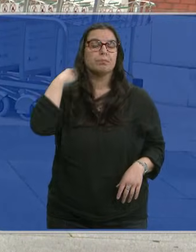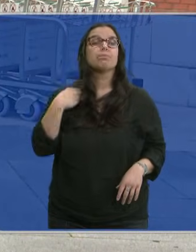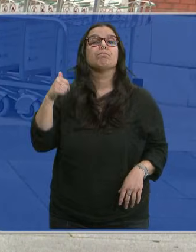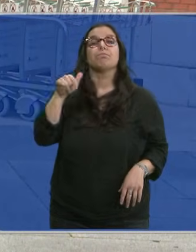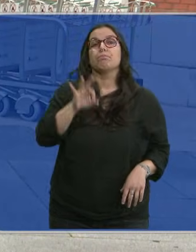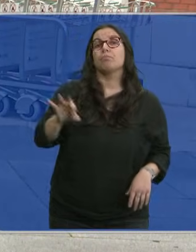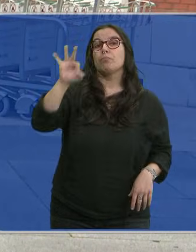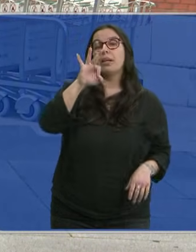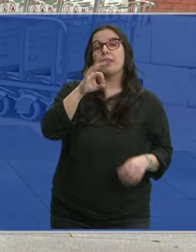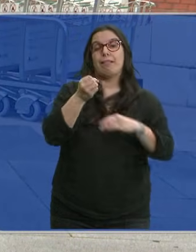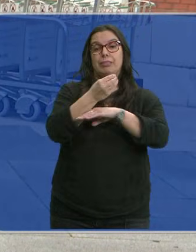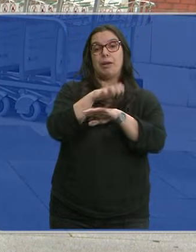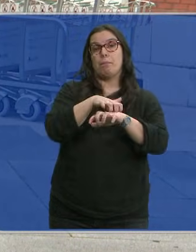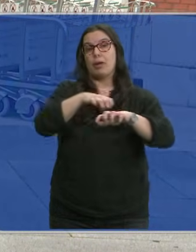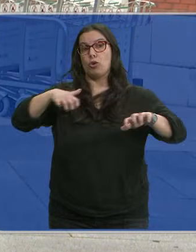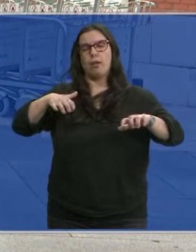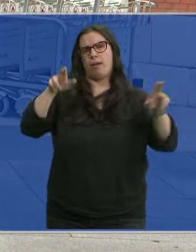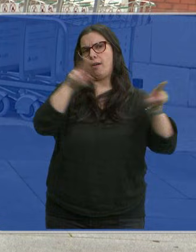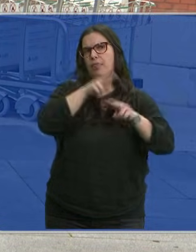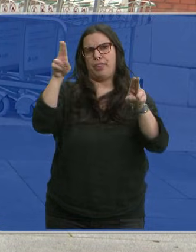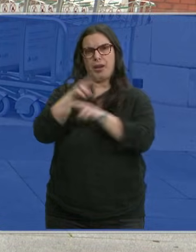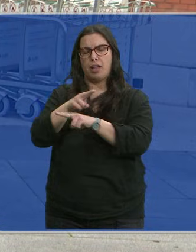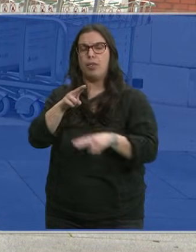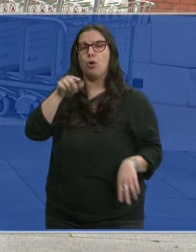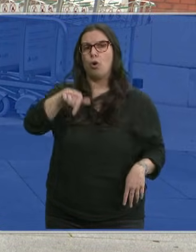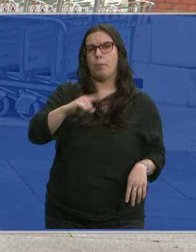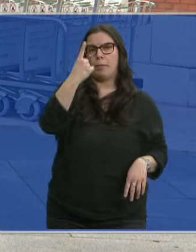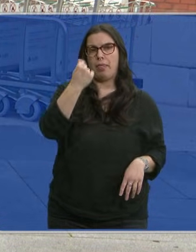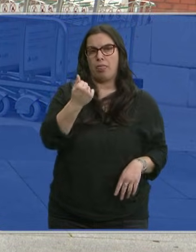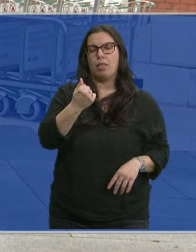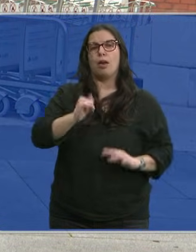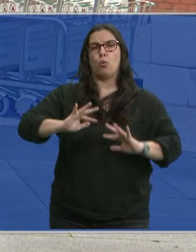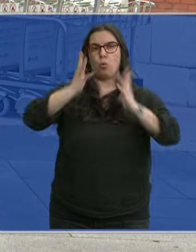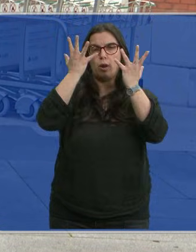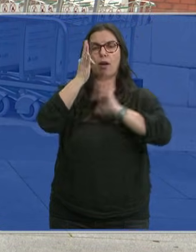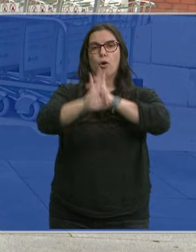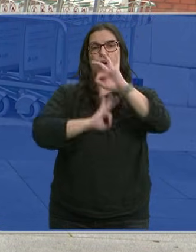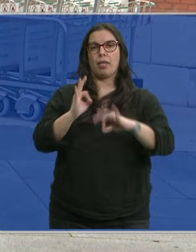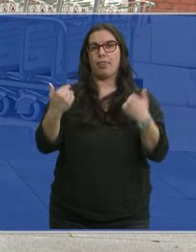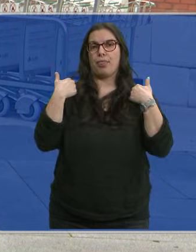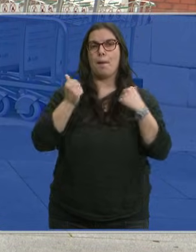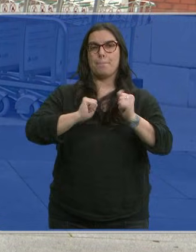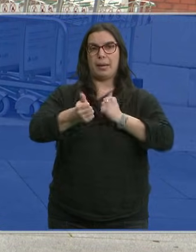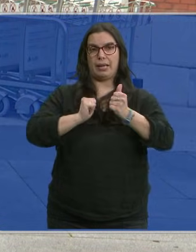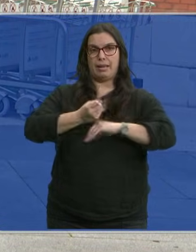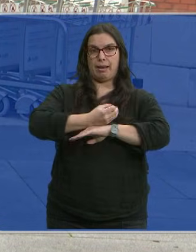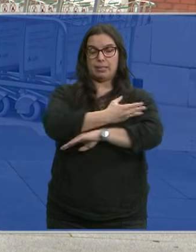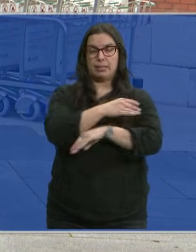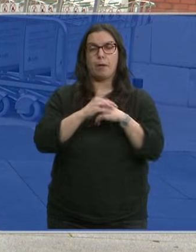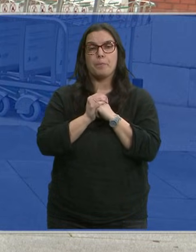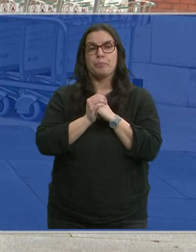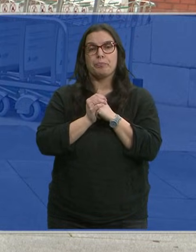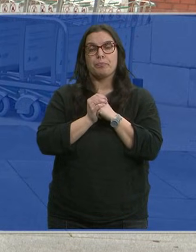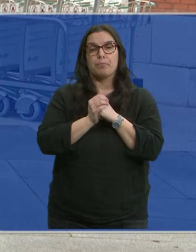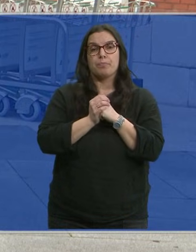En Palencia la mayoría de los trenes han sido cancelados en esta primera jornada de huelga organizada por los maquinistas. De hecho, ha